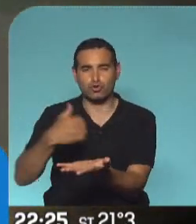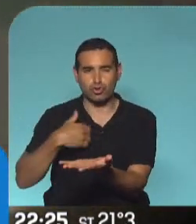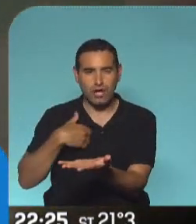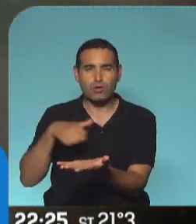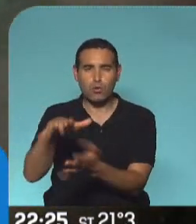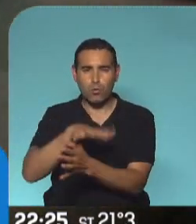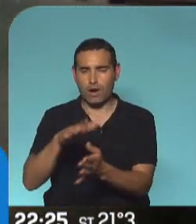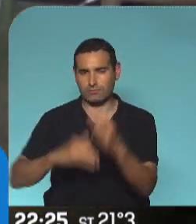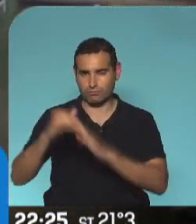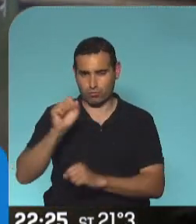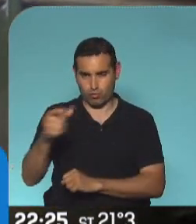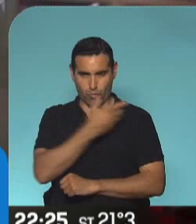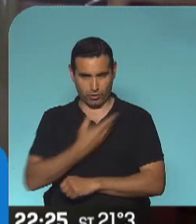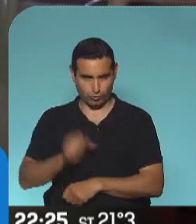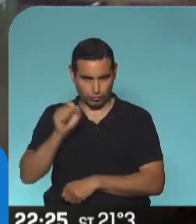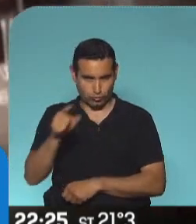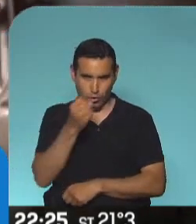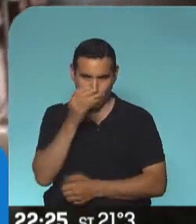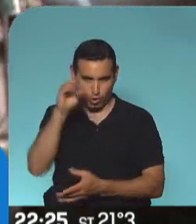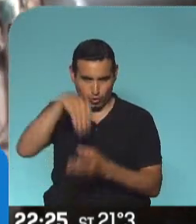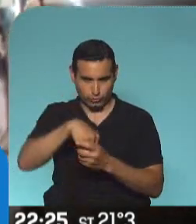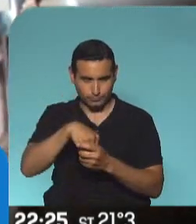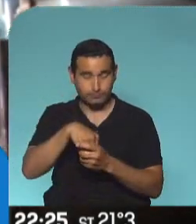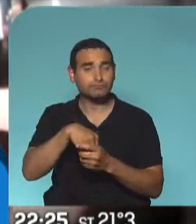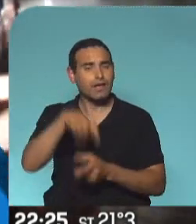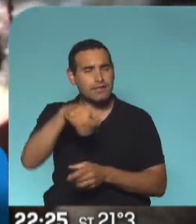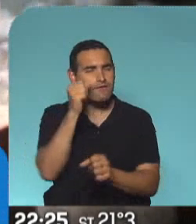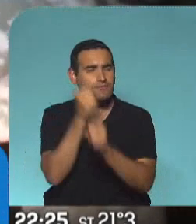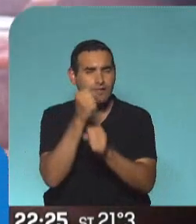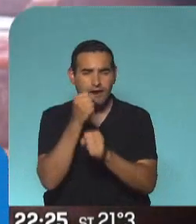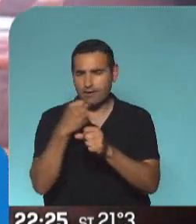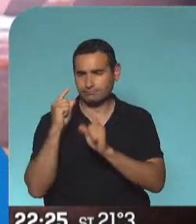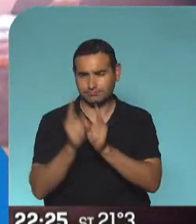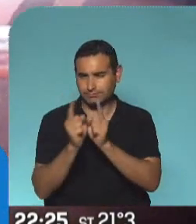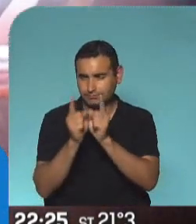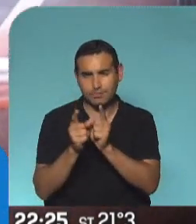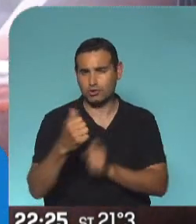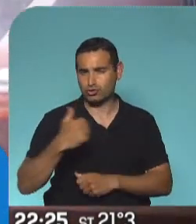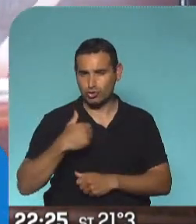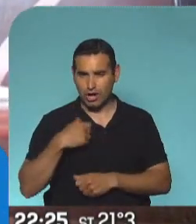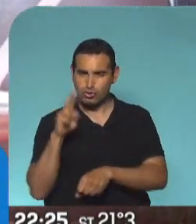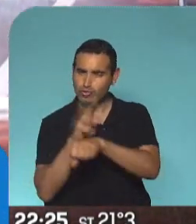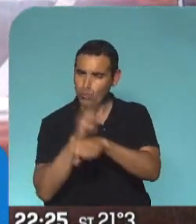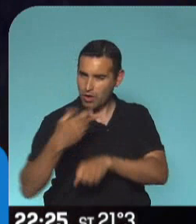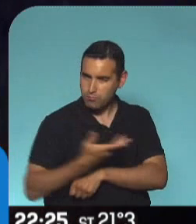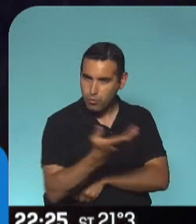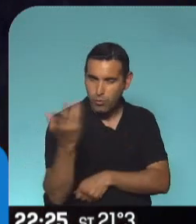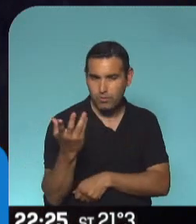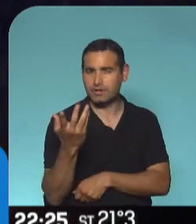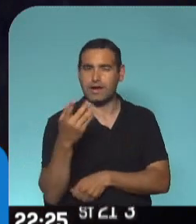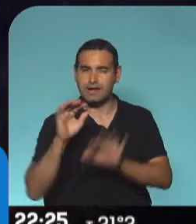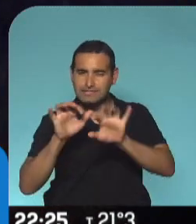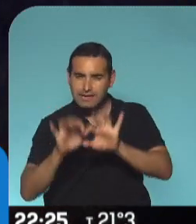complejo gubernamental dentro de Hong Kong. Allí trabajan de manera continua equipos de funcionarios de seguridad pública, ciberseguridad